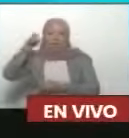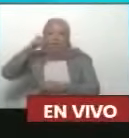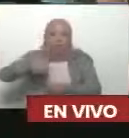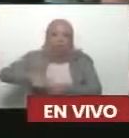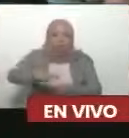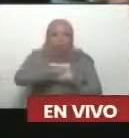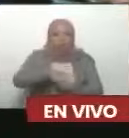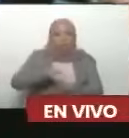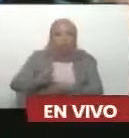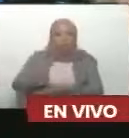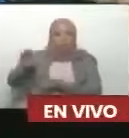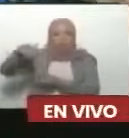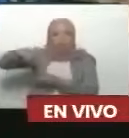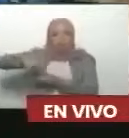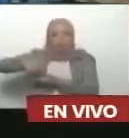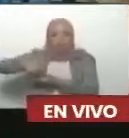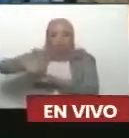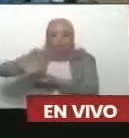Aragua.